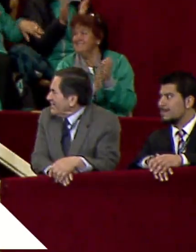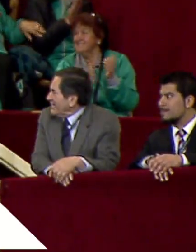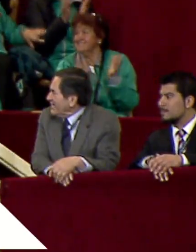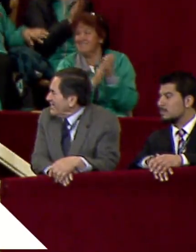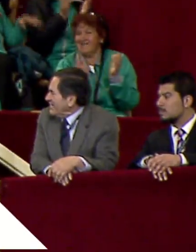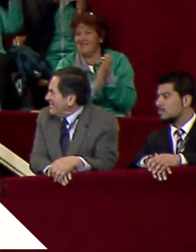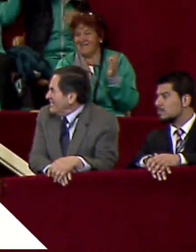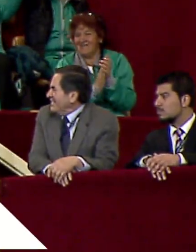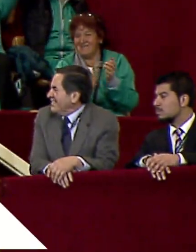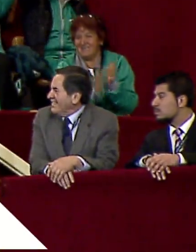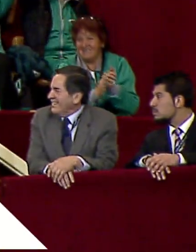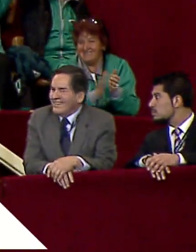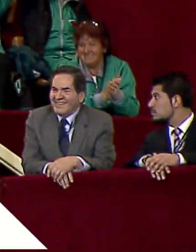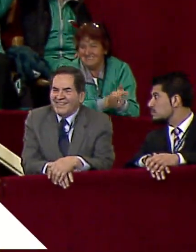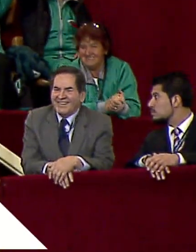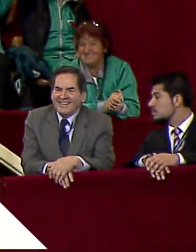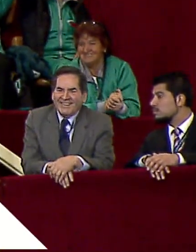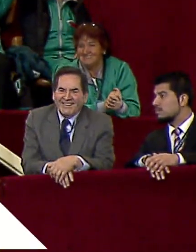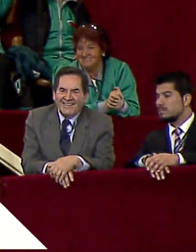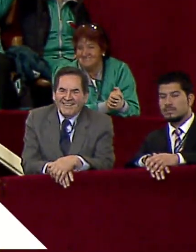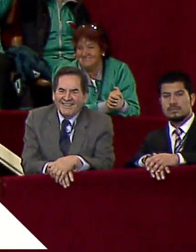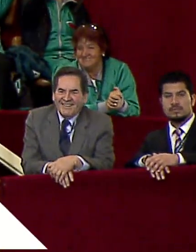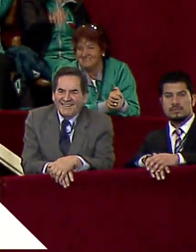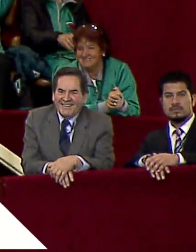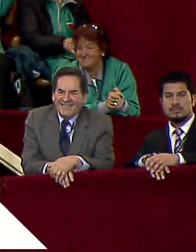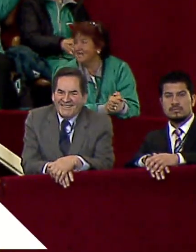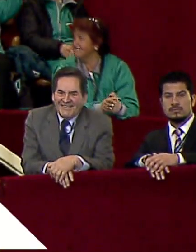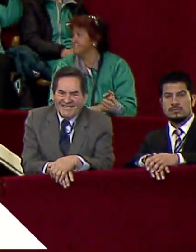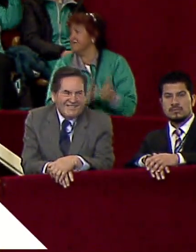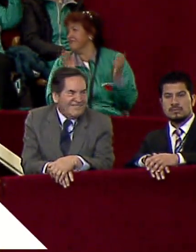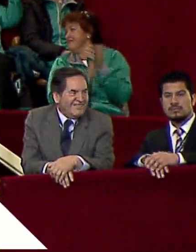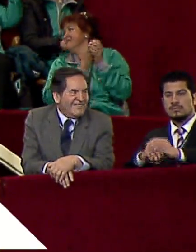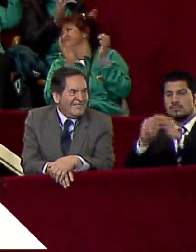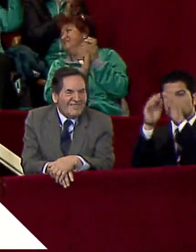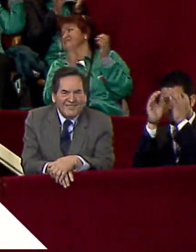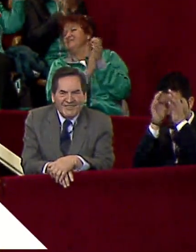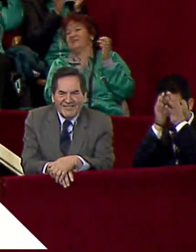parlamento por el diputado don Daniel Mello